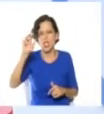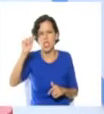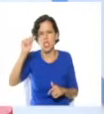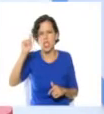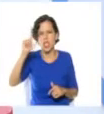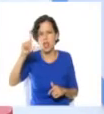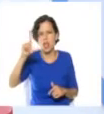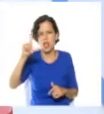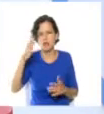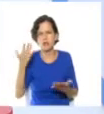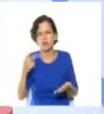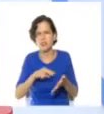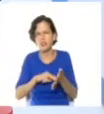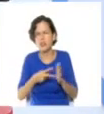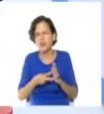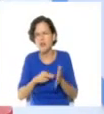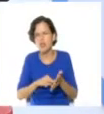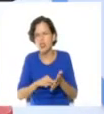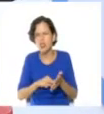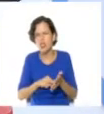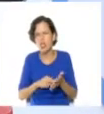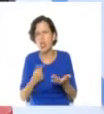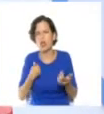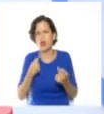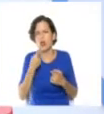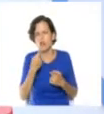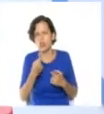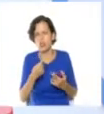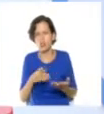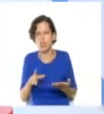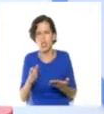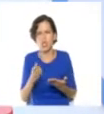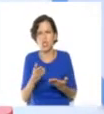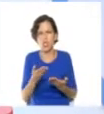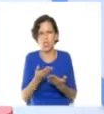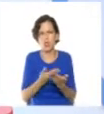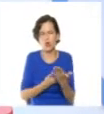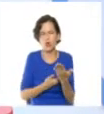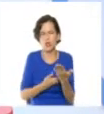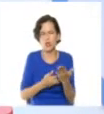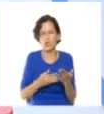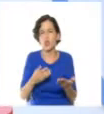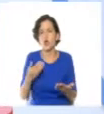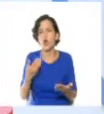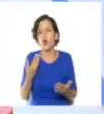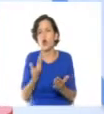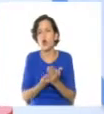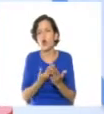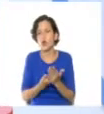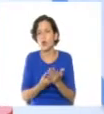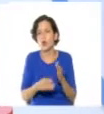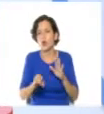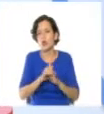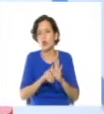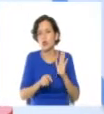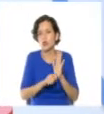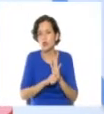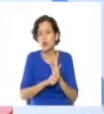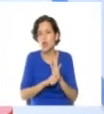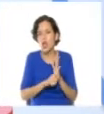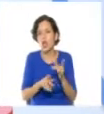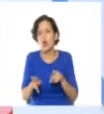decir, copiando el texto constitucional de los Estados Unidos, que es un sistema totalmente